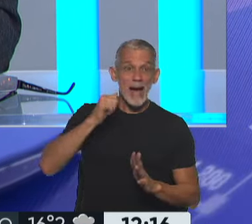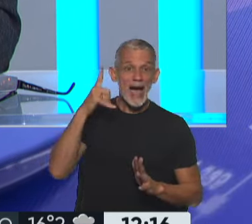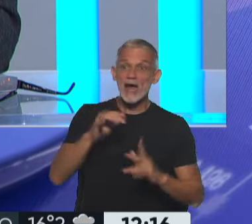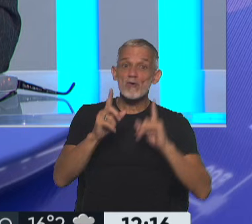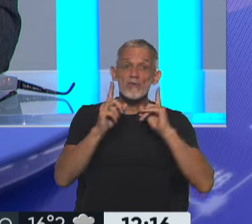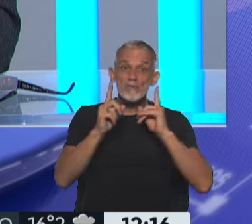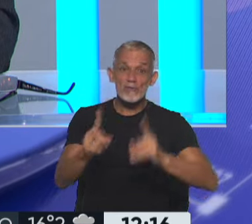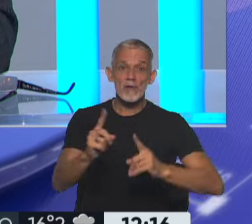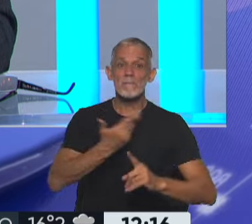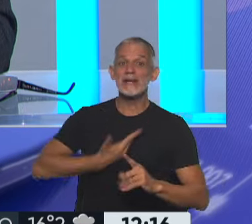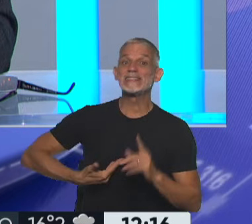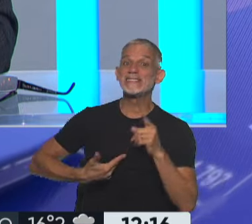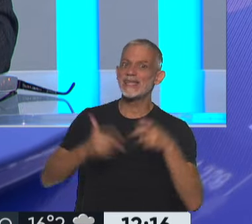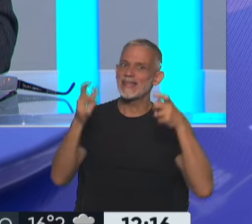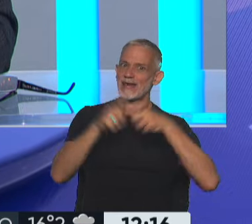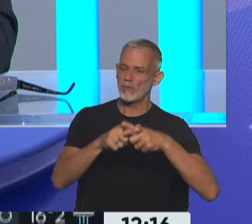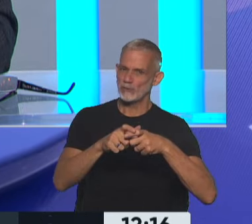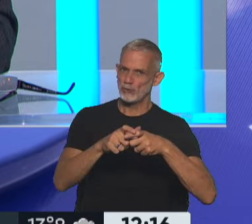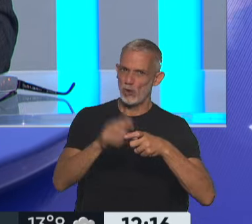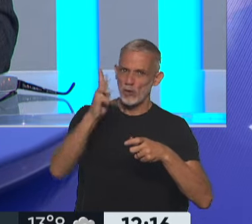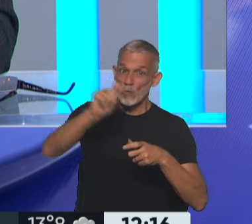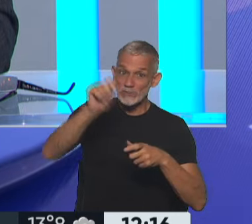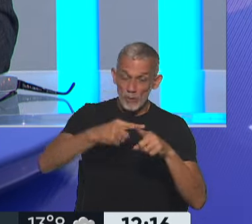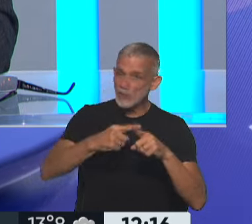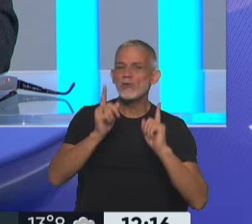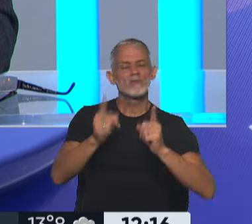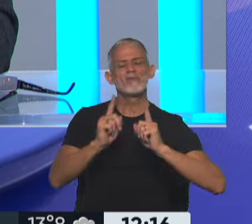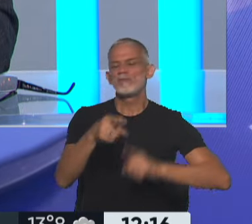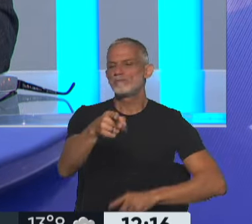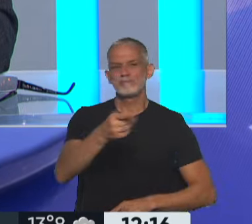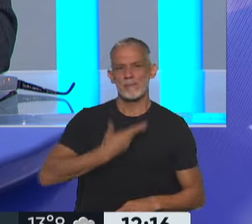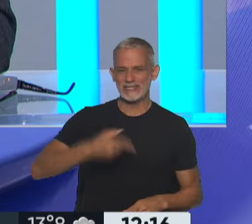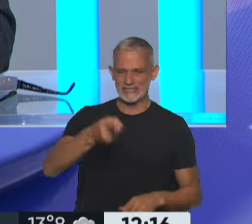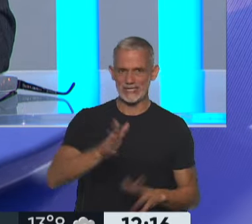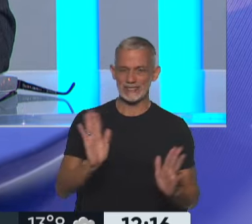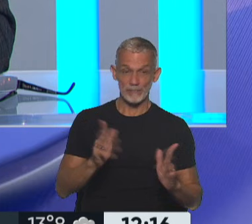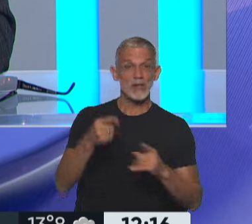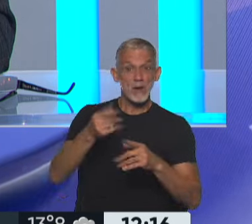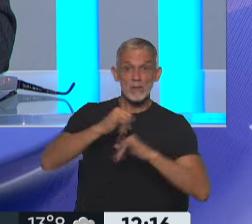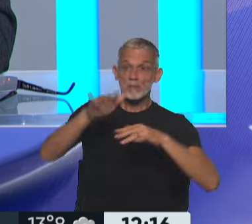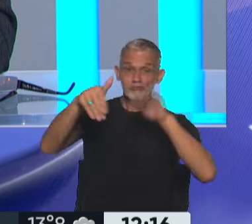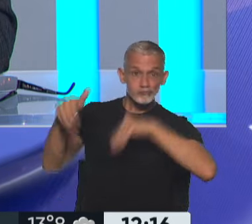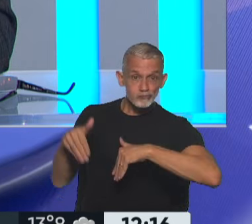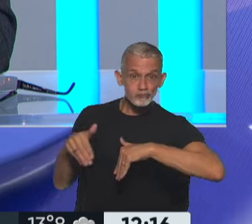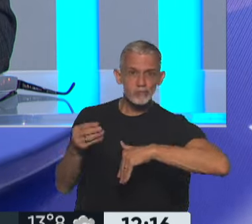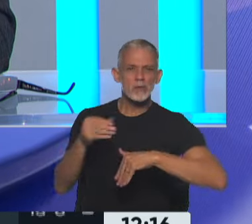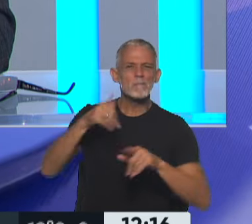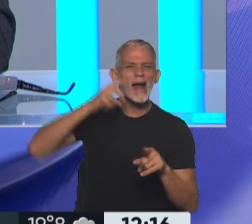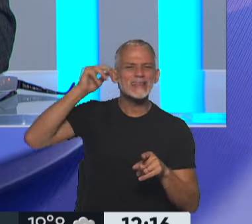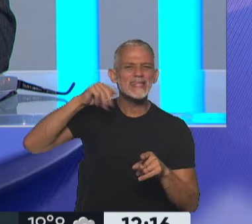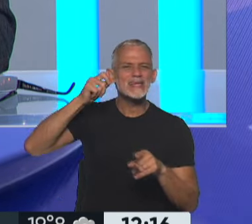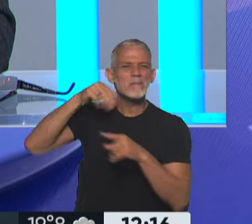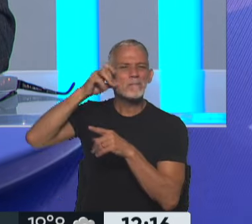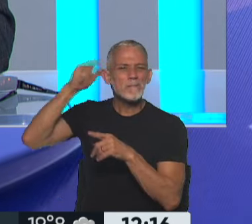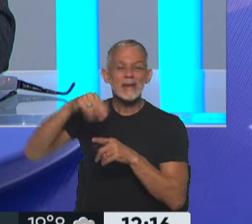sigue siendo presidenta de la comisión de juicio político de la cámara de diputados de la nación hay una convocatoria hecha por Martín menen